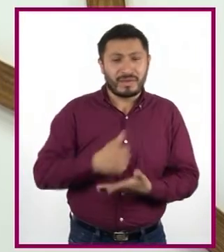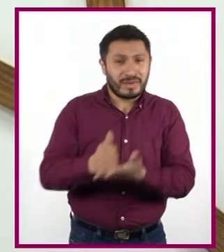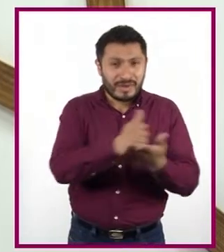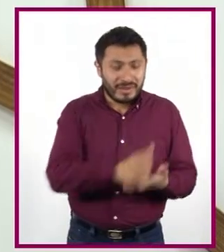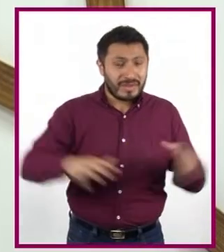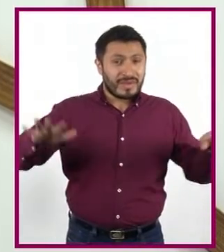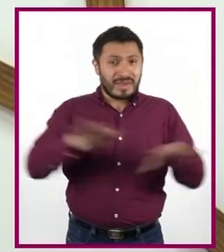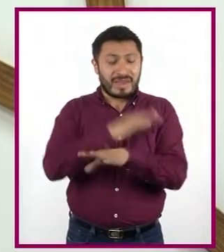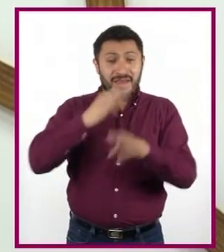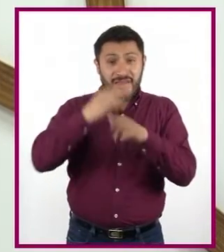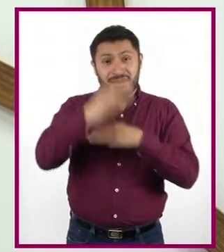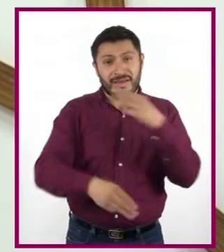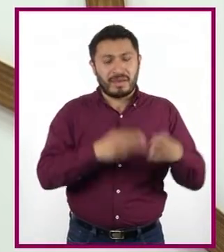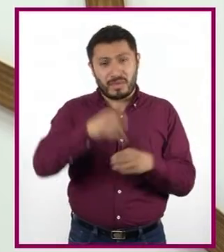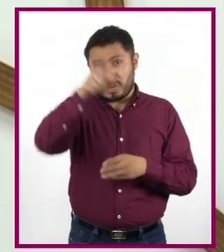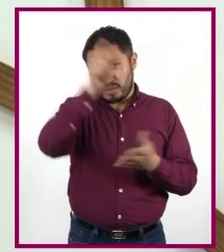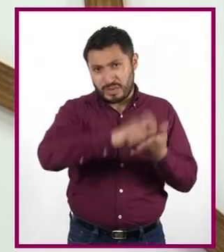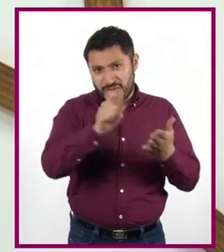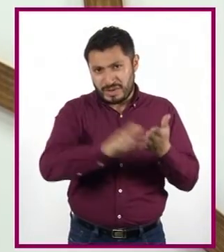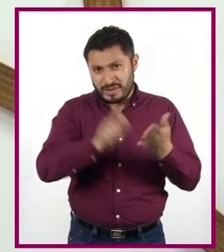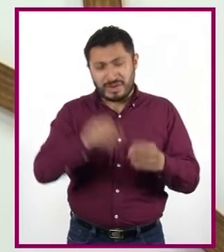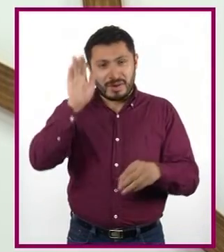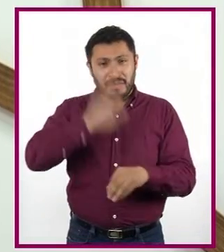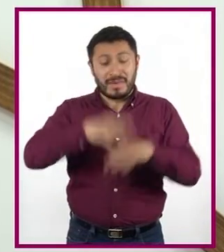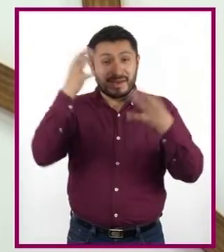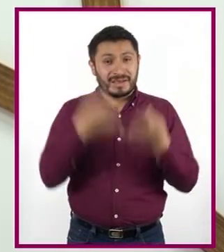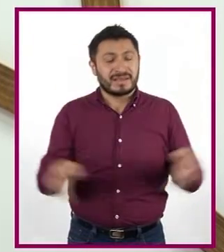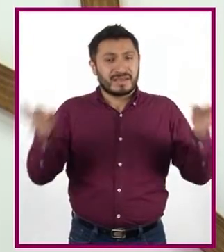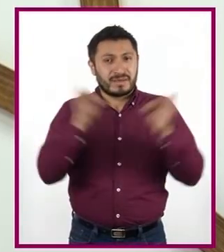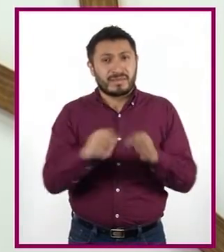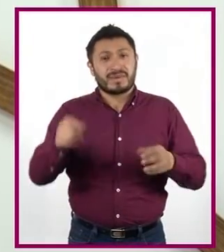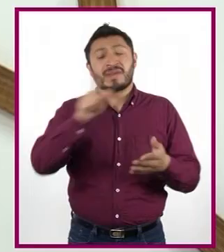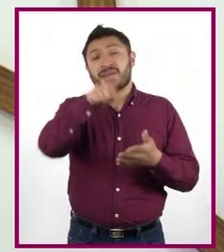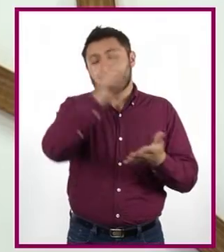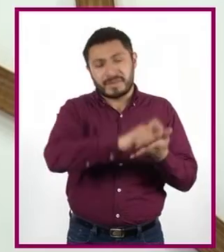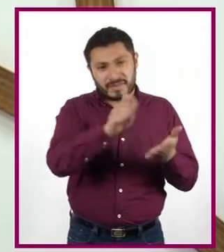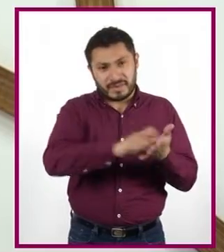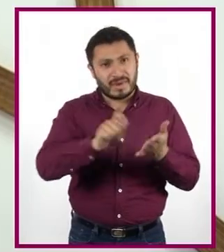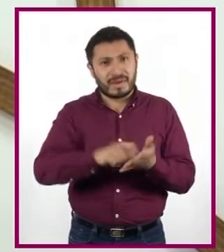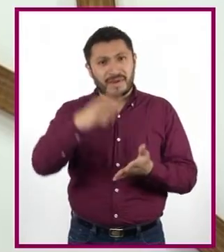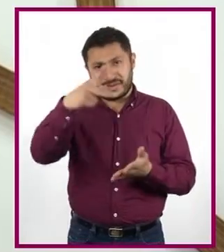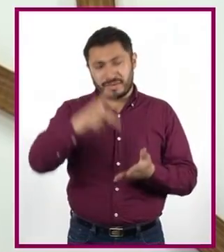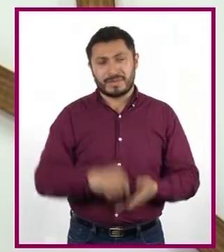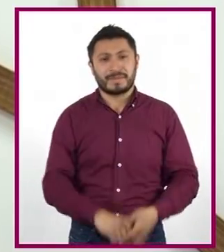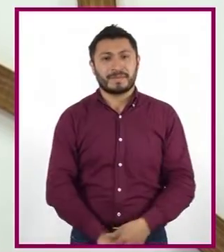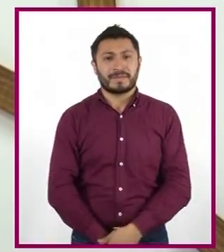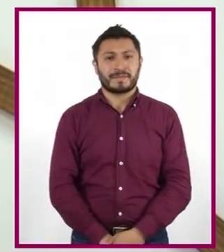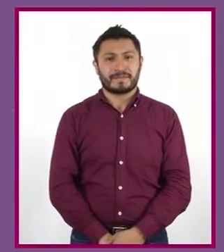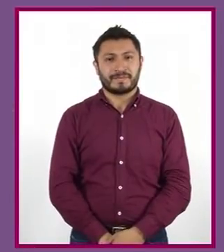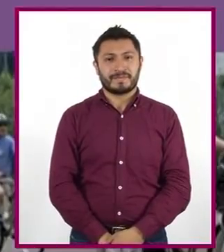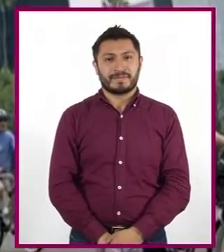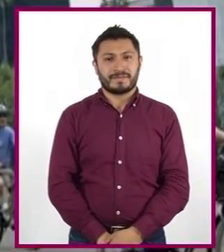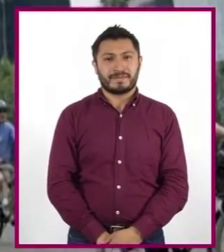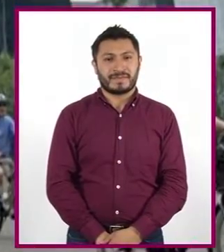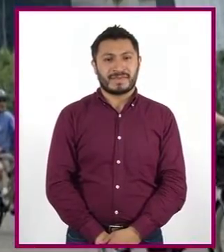cambios globales. Anoten lo más importante para que sigan complementando sus notas.